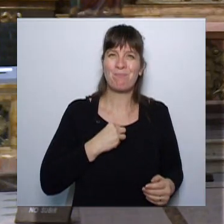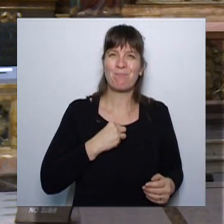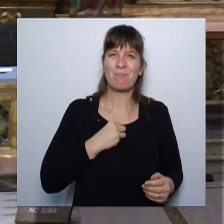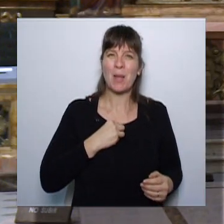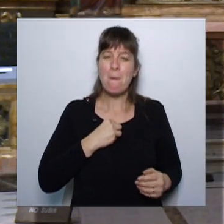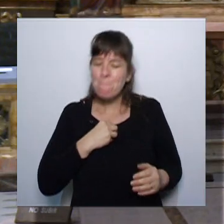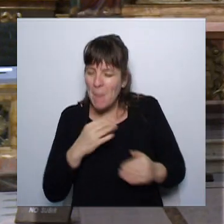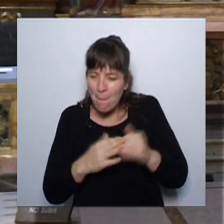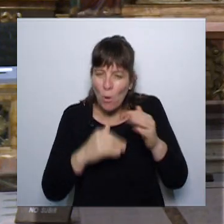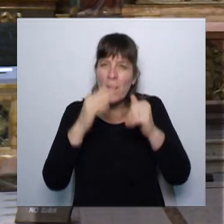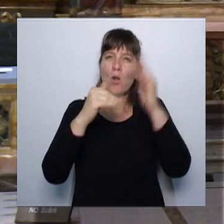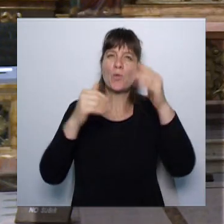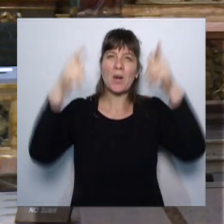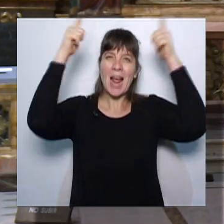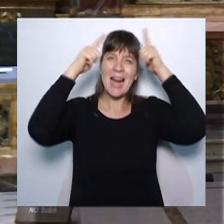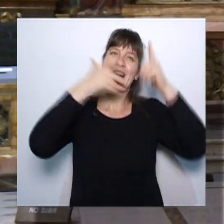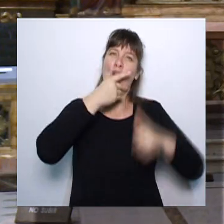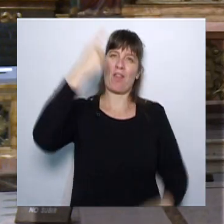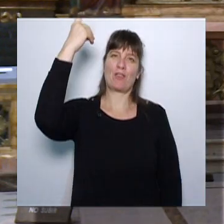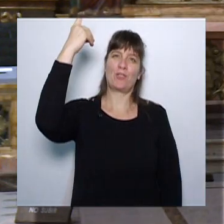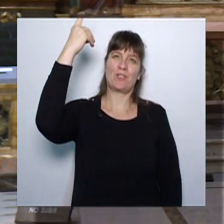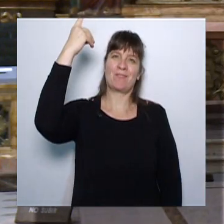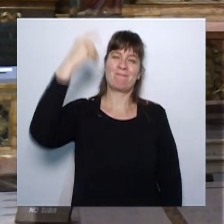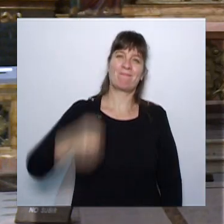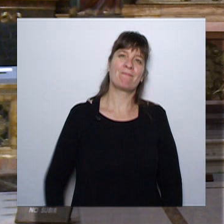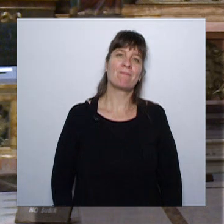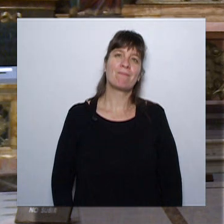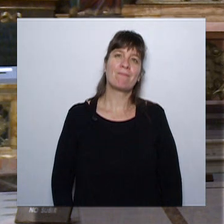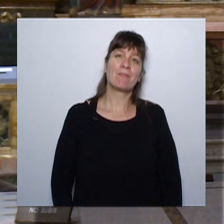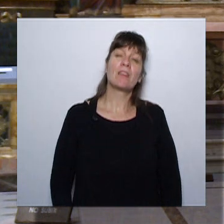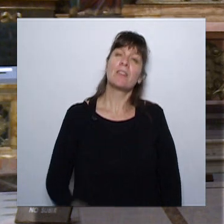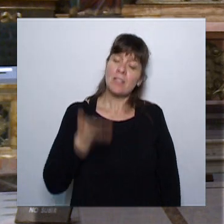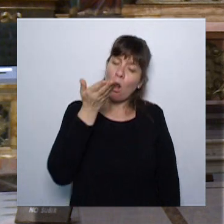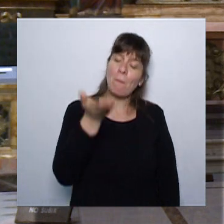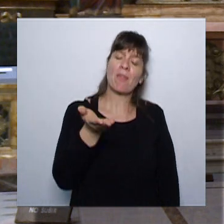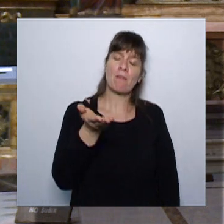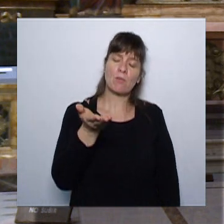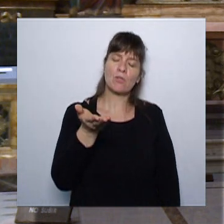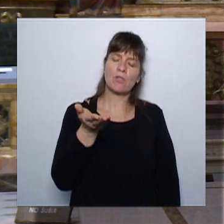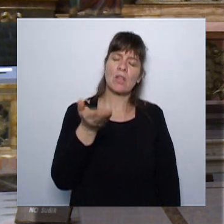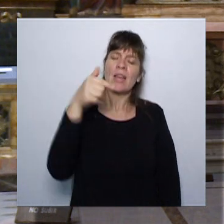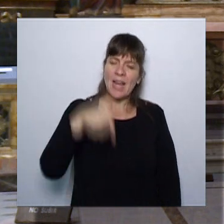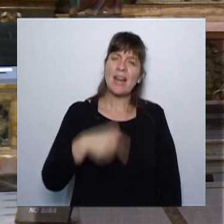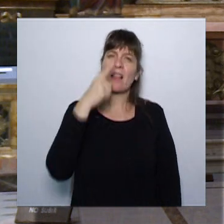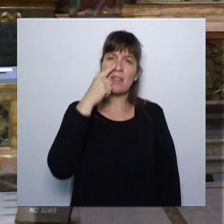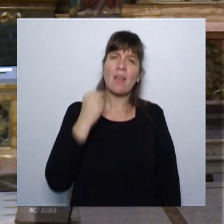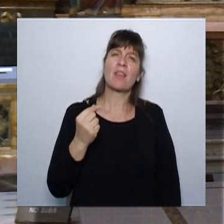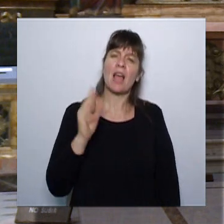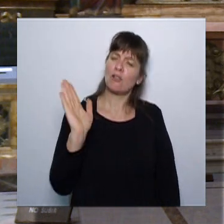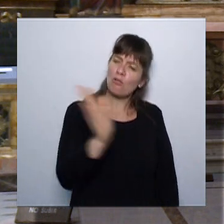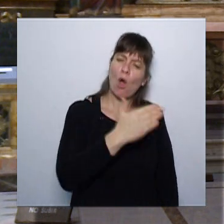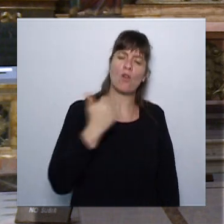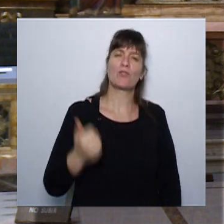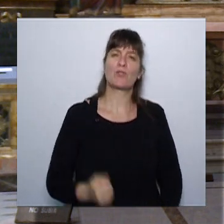para poder construir el reino de dios se lo pedimos en este día a